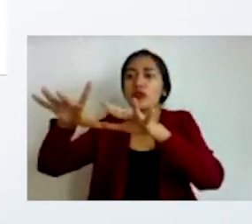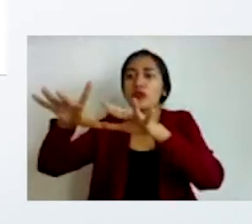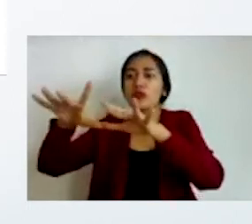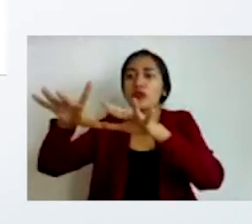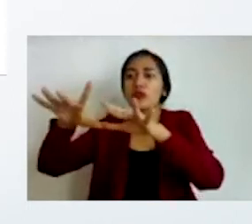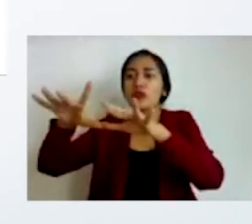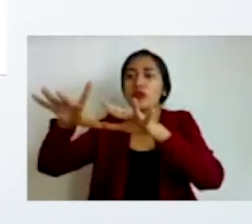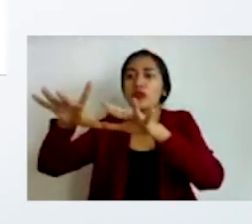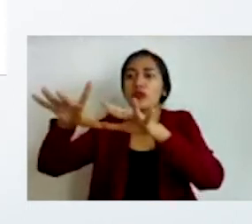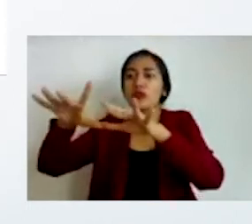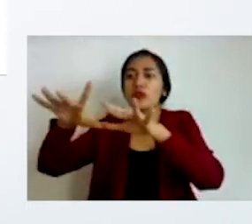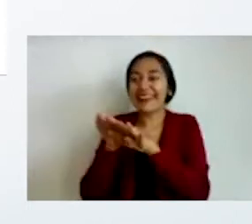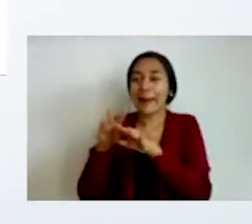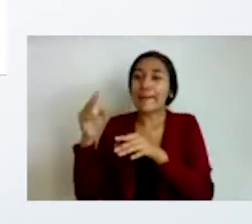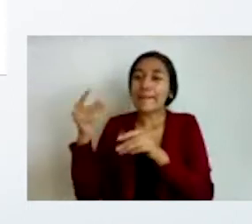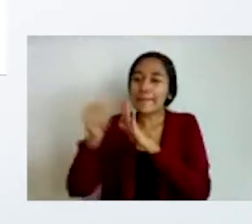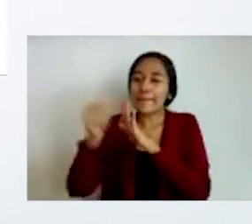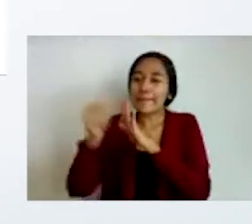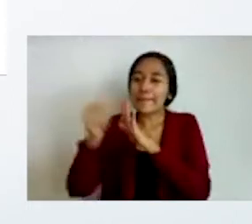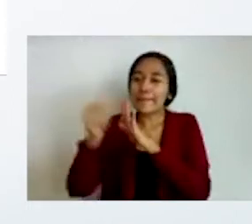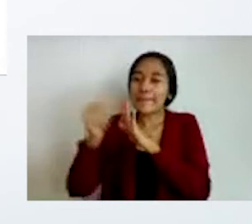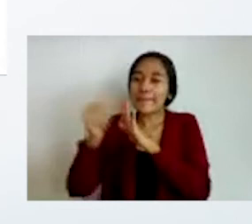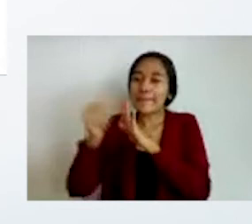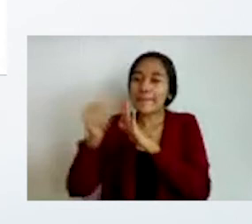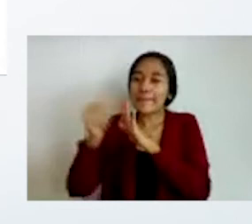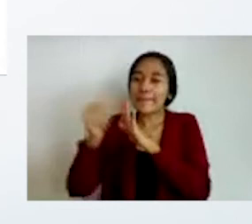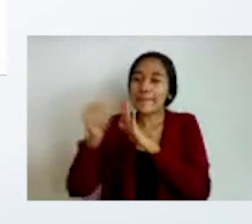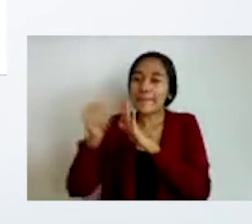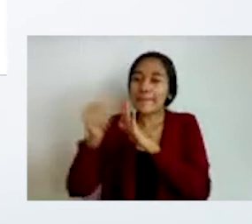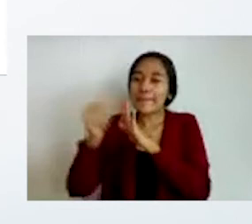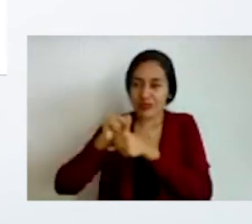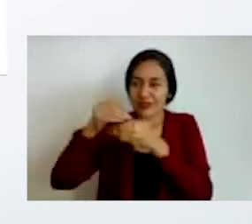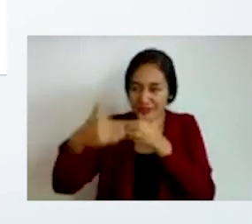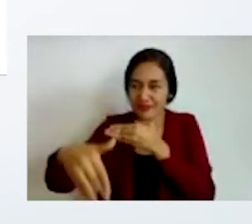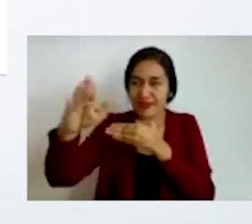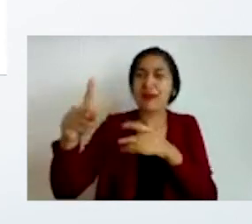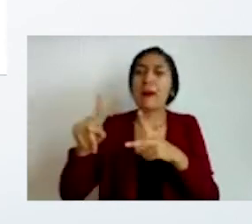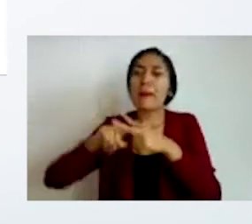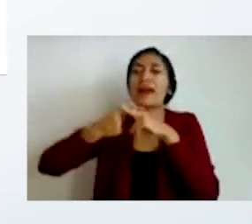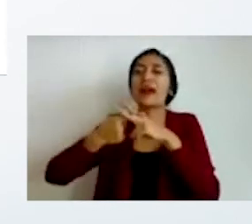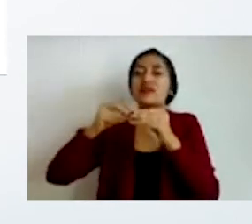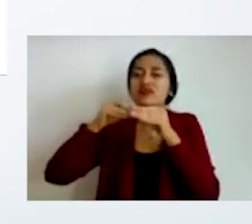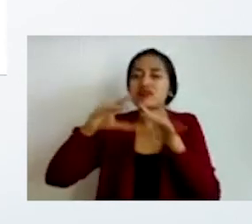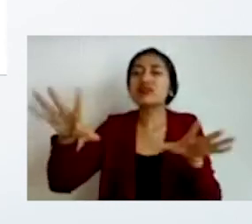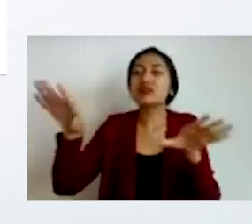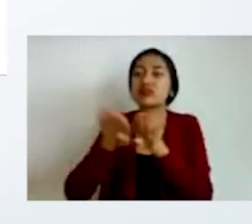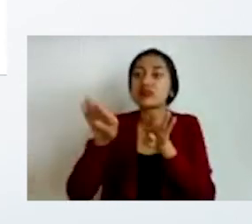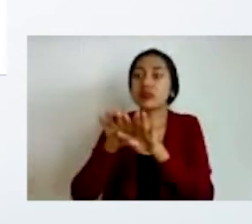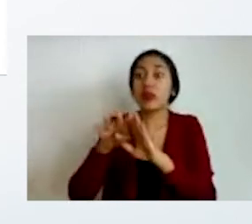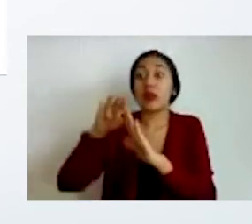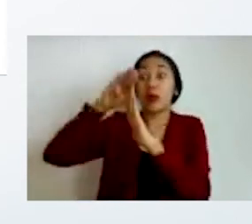marzo, 2 semanas después. Y a partir de allí, ven ustedes que se redujo radicalmente la zona